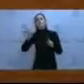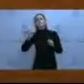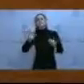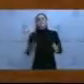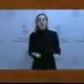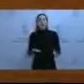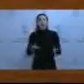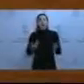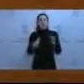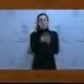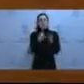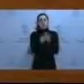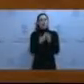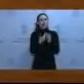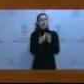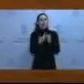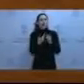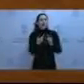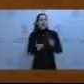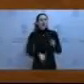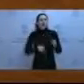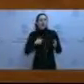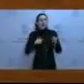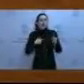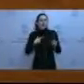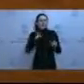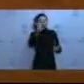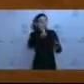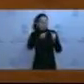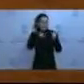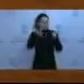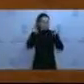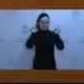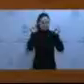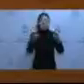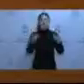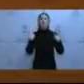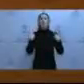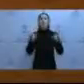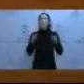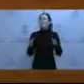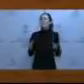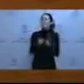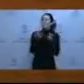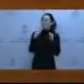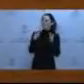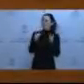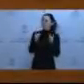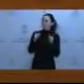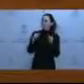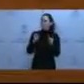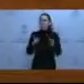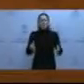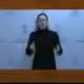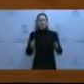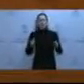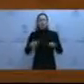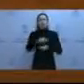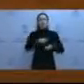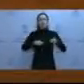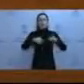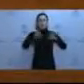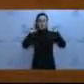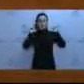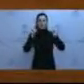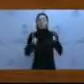genéricas, pero nada concreto. Mire, ustedes tienen una responsabilidad, y concluyo, señor presidente, en la gestión de esta sociedad. Tienen responsabilidad